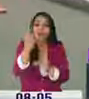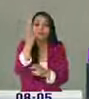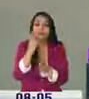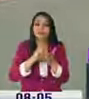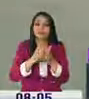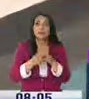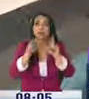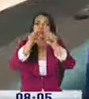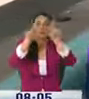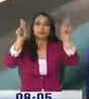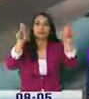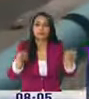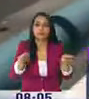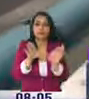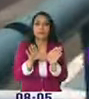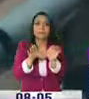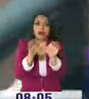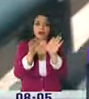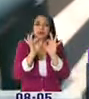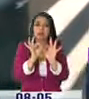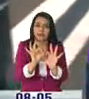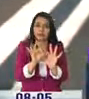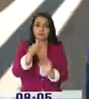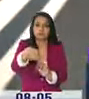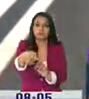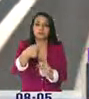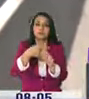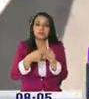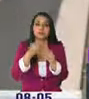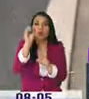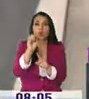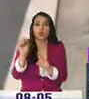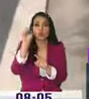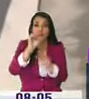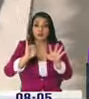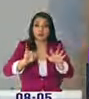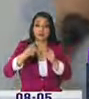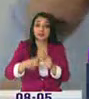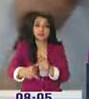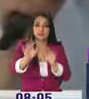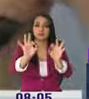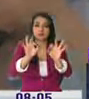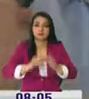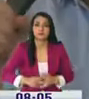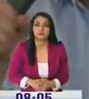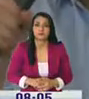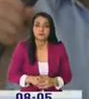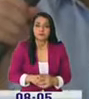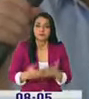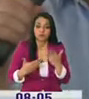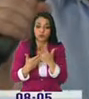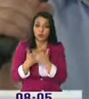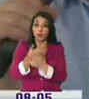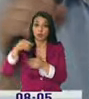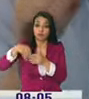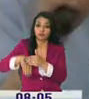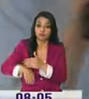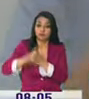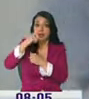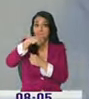los Pájaros, que está listo. En el mes de octubre se habilitará un tramo de 6 kilómetros. Que va desde el nuevo intercambiador de